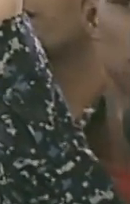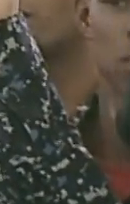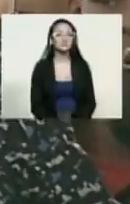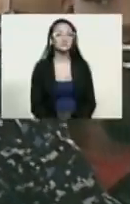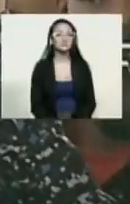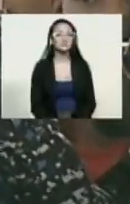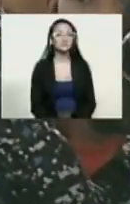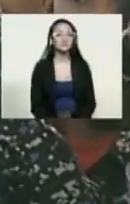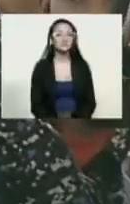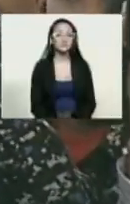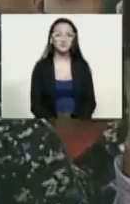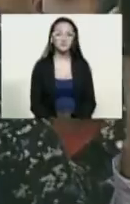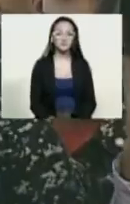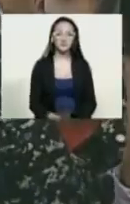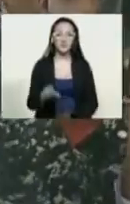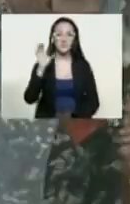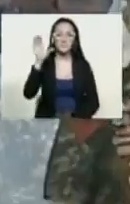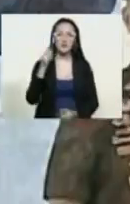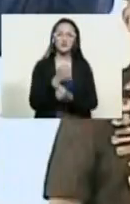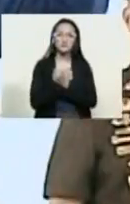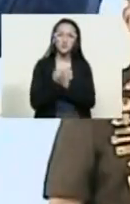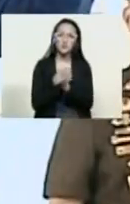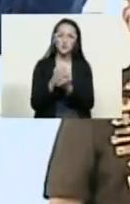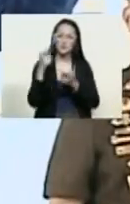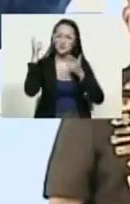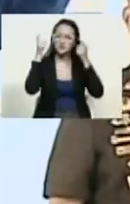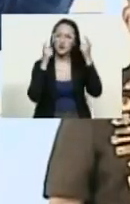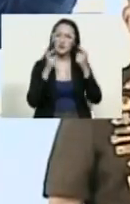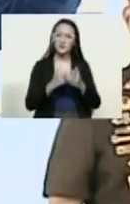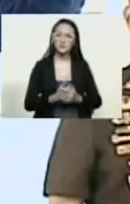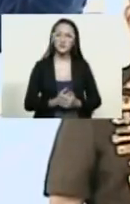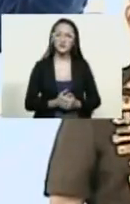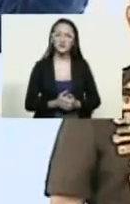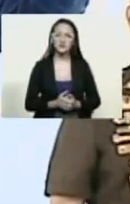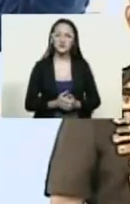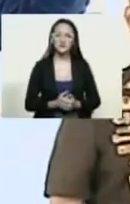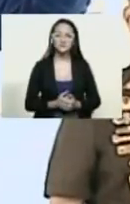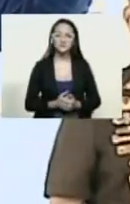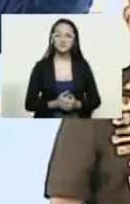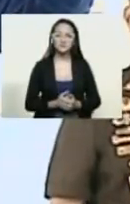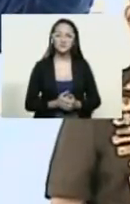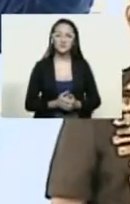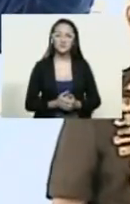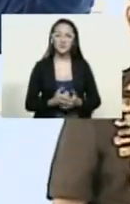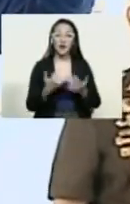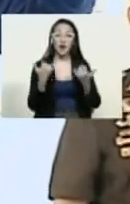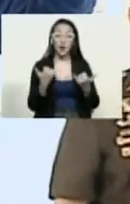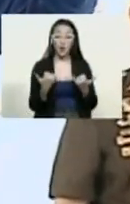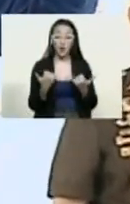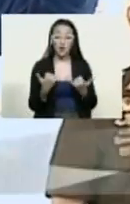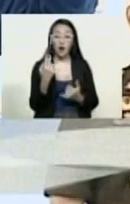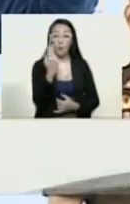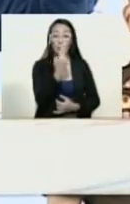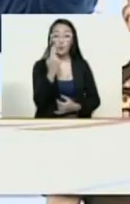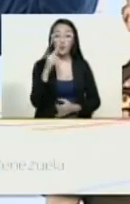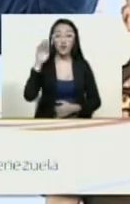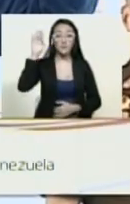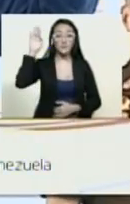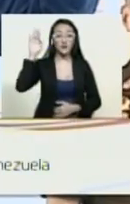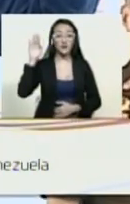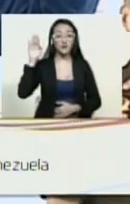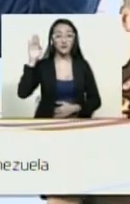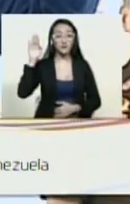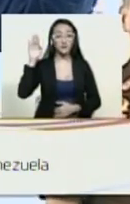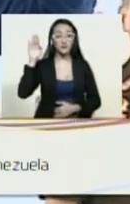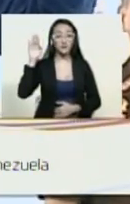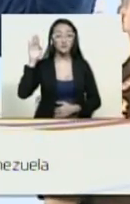fundada por nuestro comandante Hugo Chávez. Procedamos a hacer el juramento